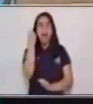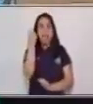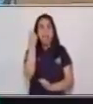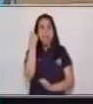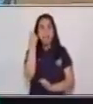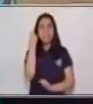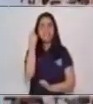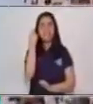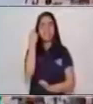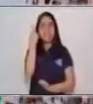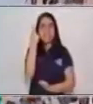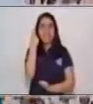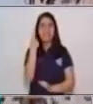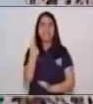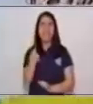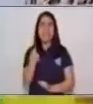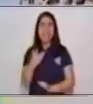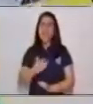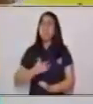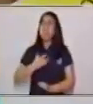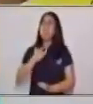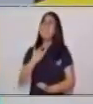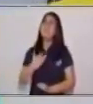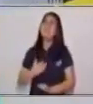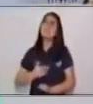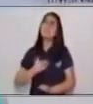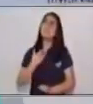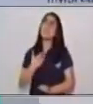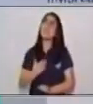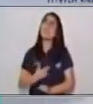partes principales o componentes.